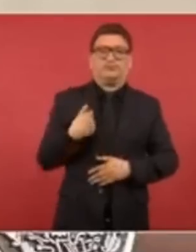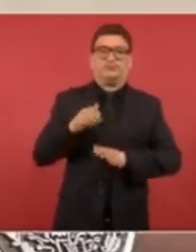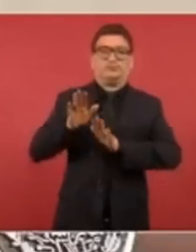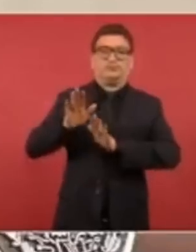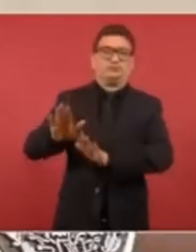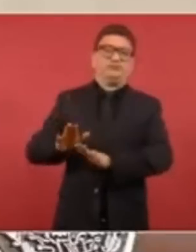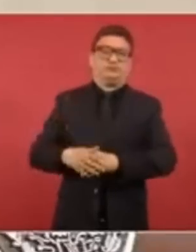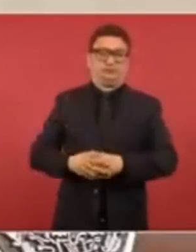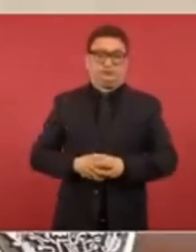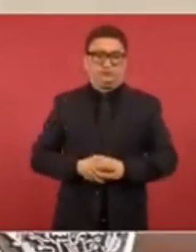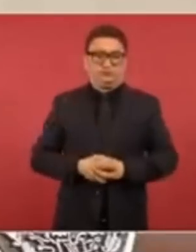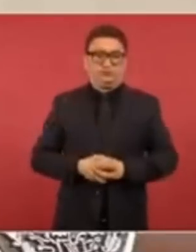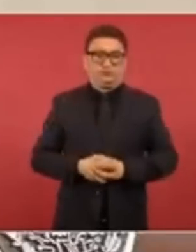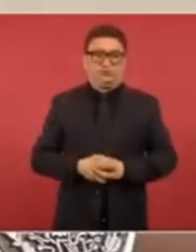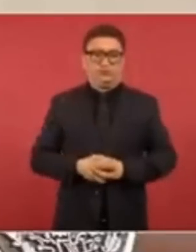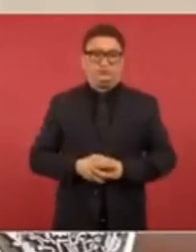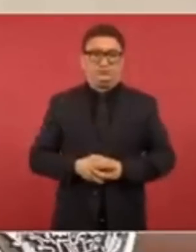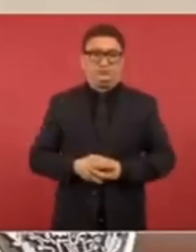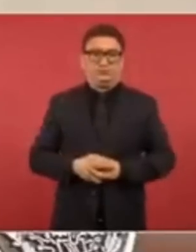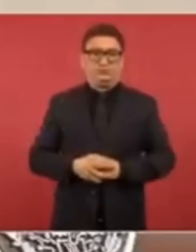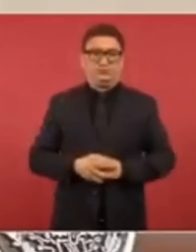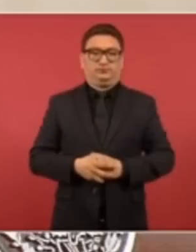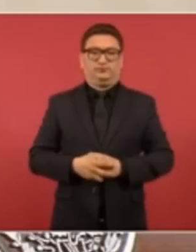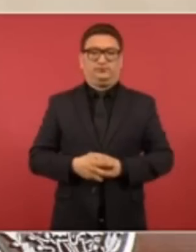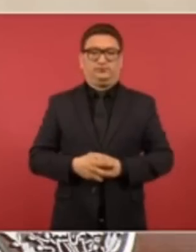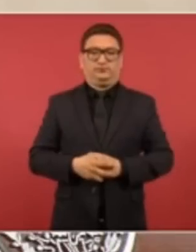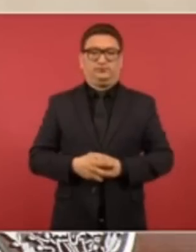más. Amigos, vamos a ir a toda esta información.